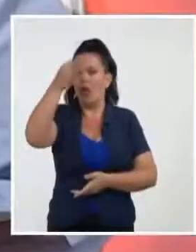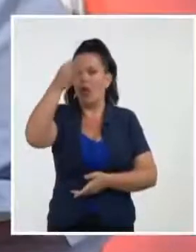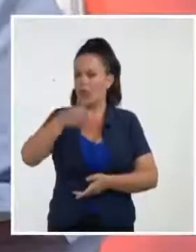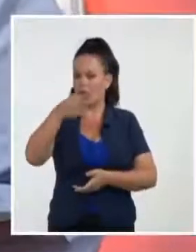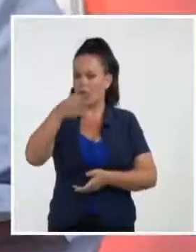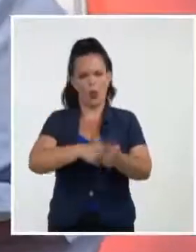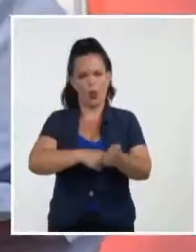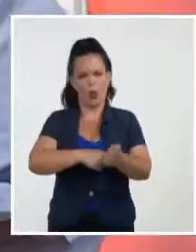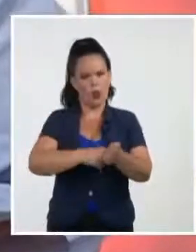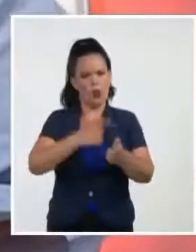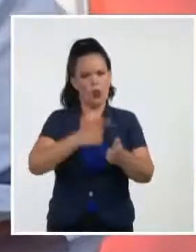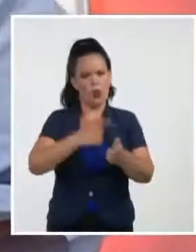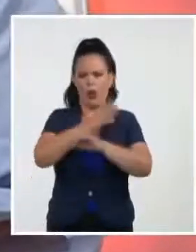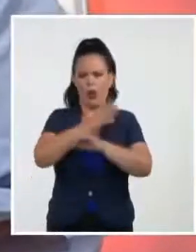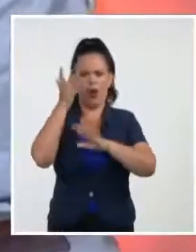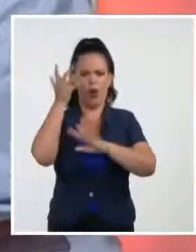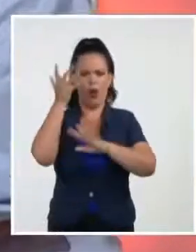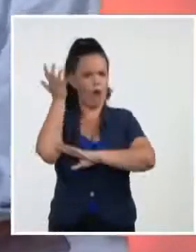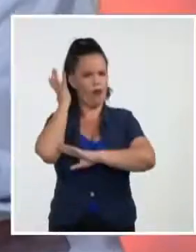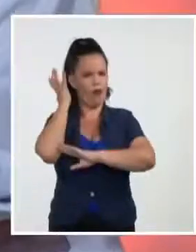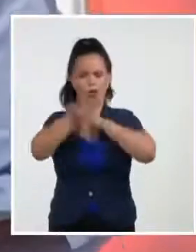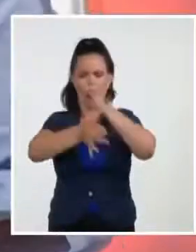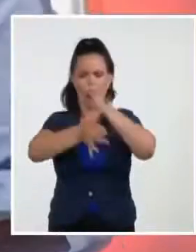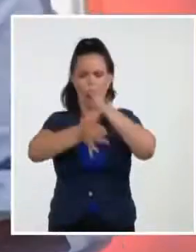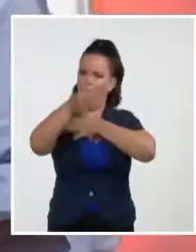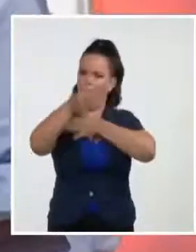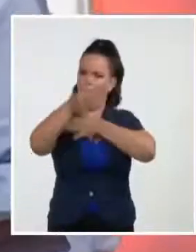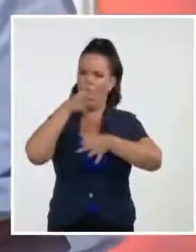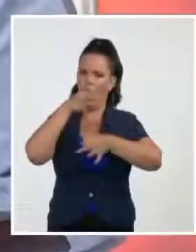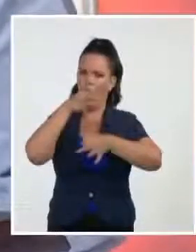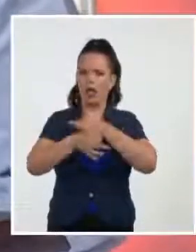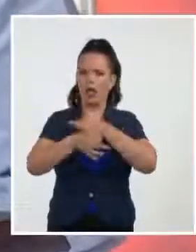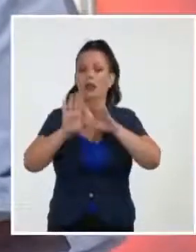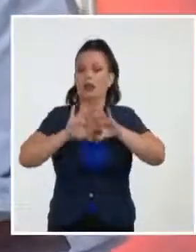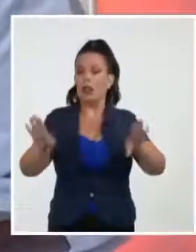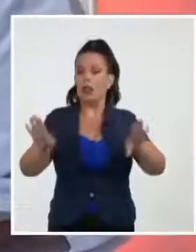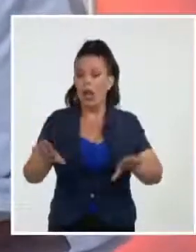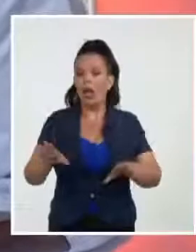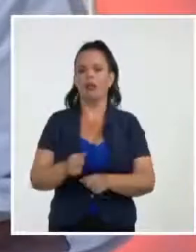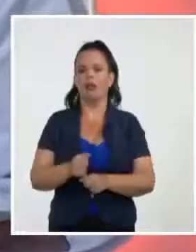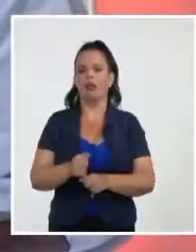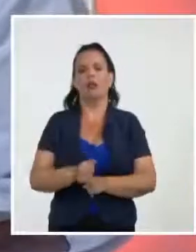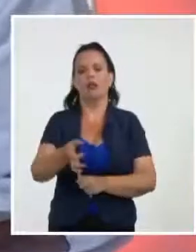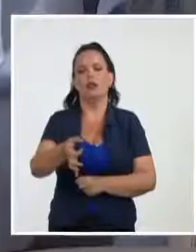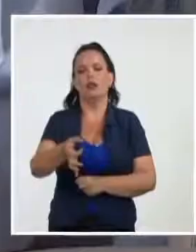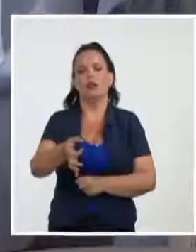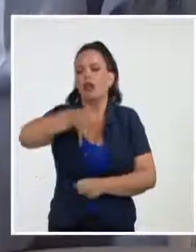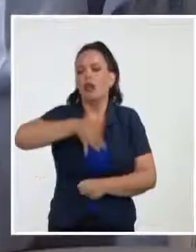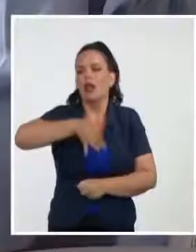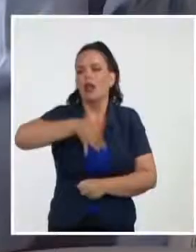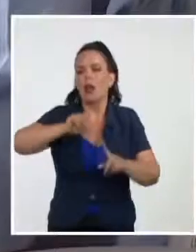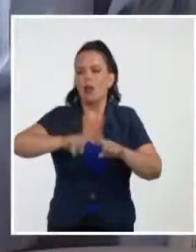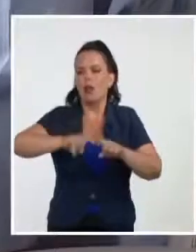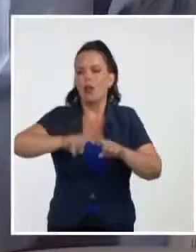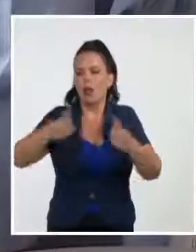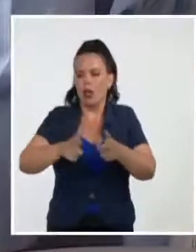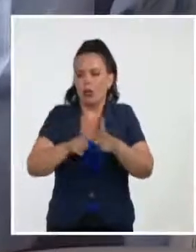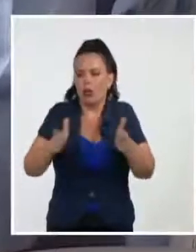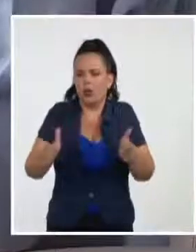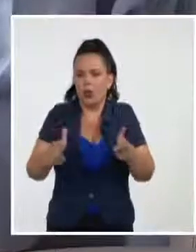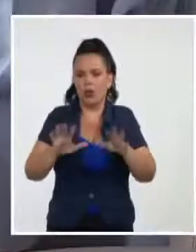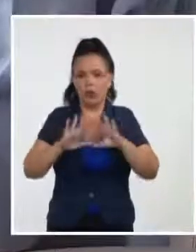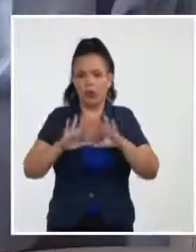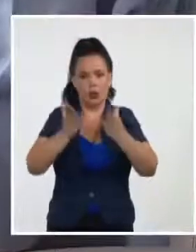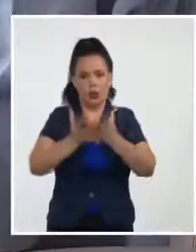las causas de lo que está generando en Cuba y en el mundo. El crecimiento en todos los países, ahora se está hablando de un